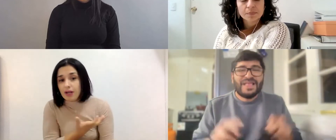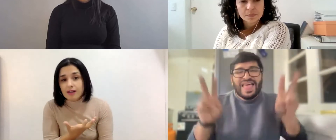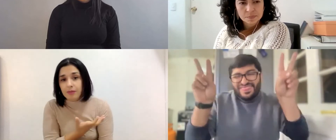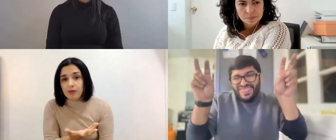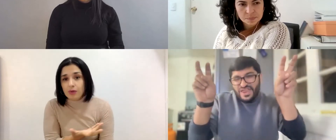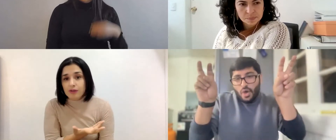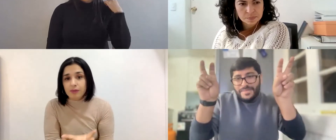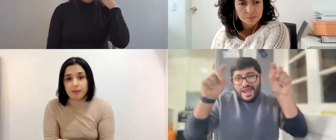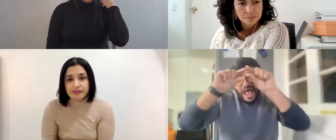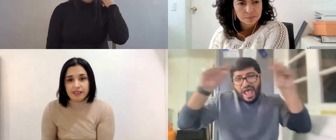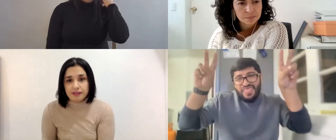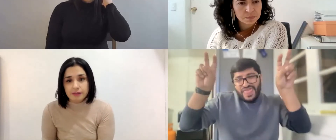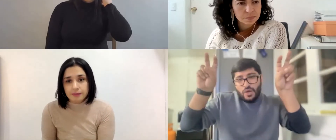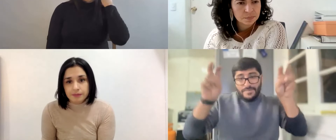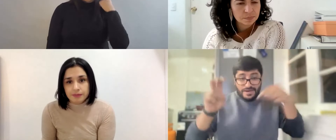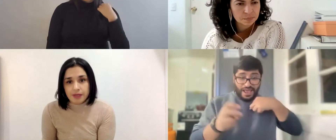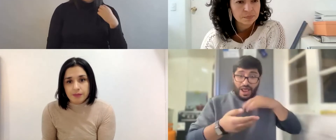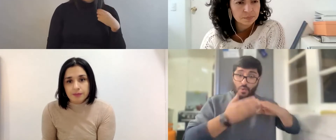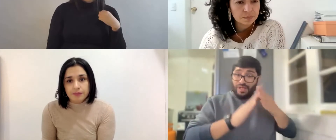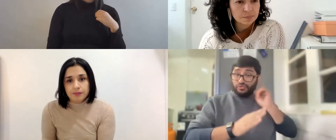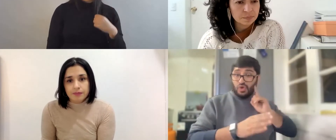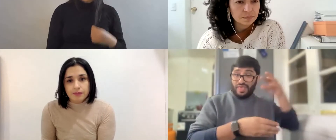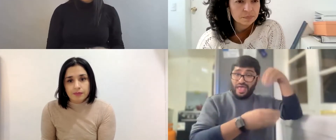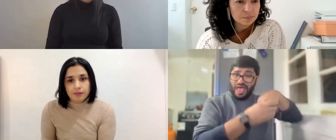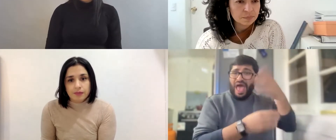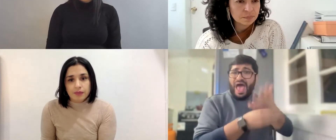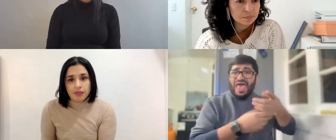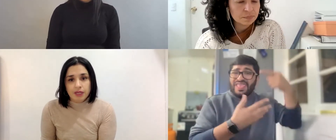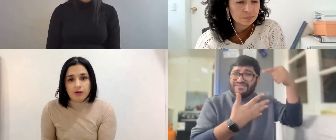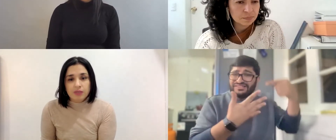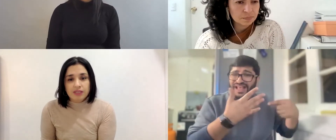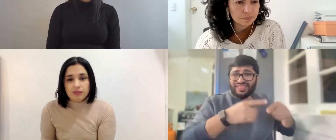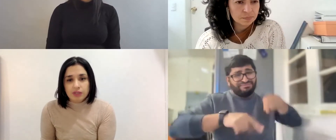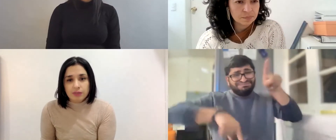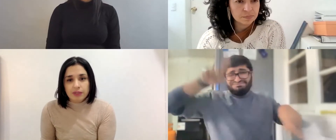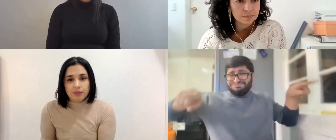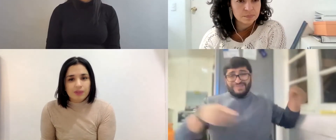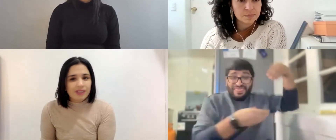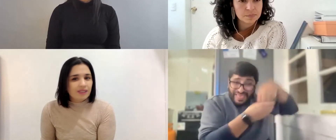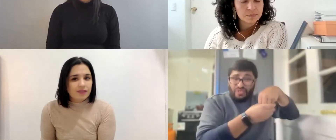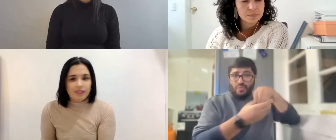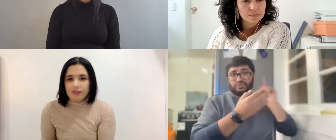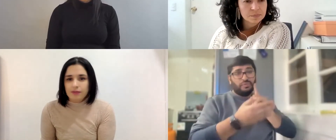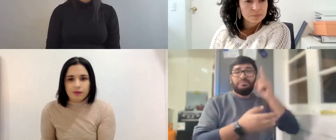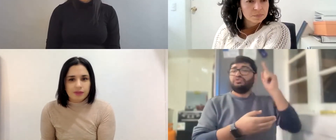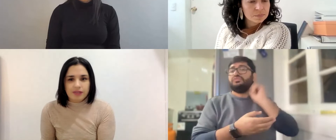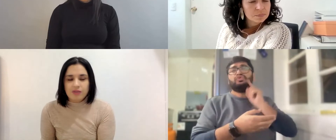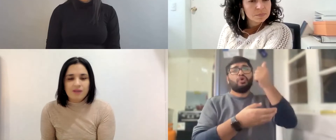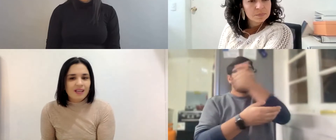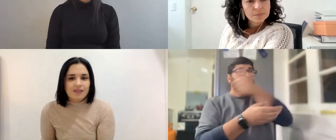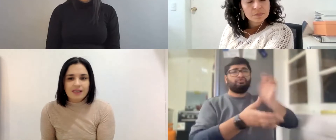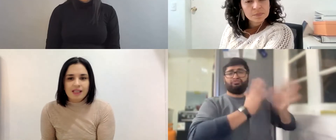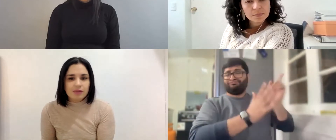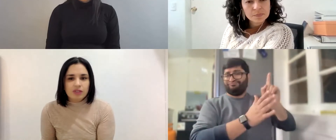sinónimos al respecto de una forma de expresarse, ¿ya? La comunidad sorda, por ejemplo, tiene diferentes formas. Hay